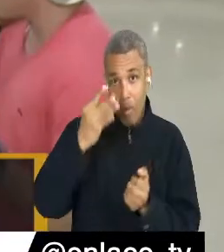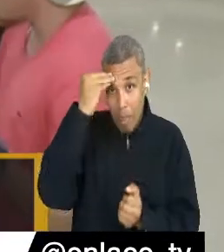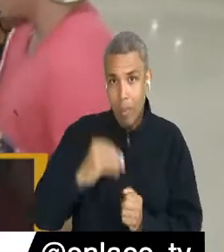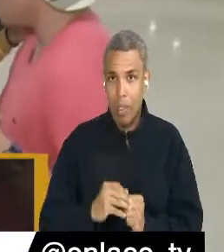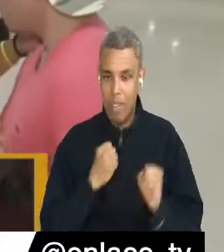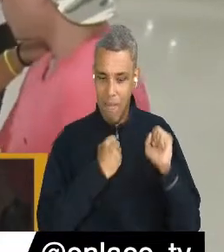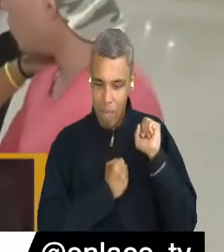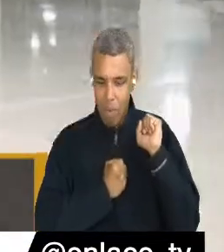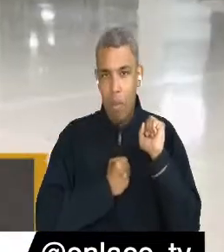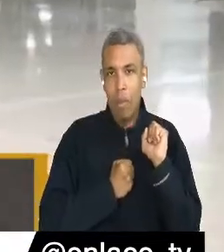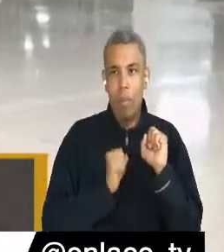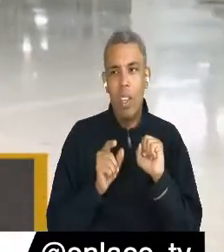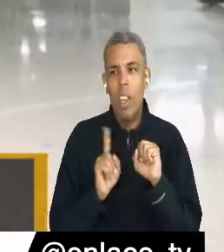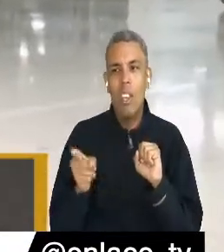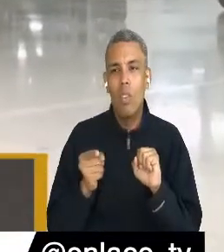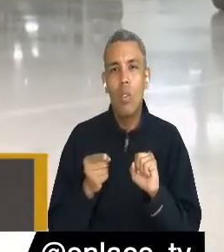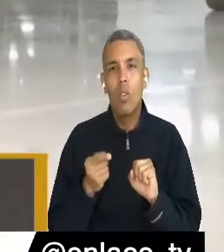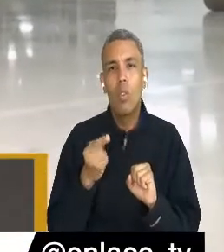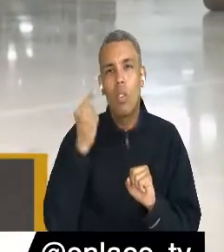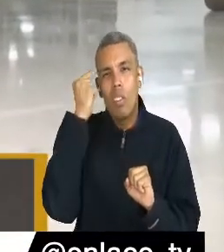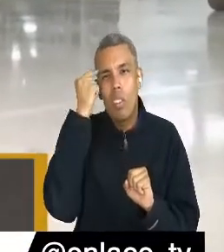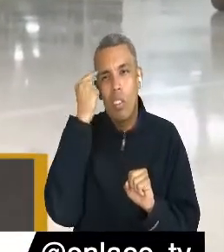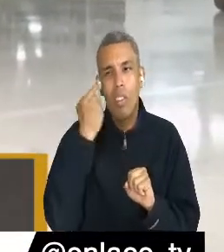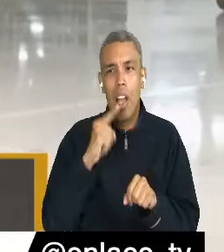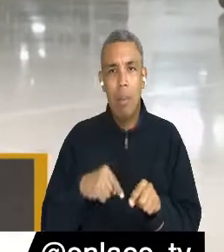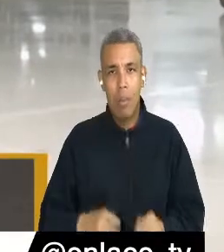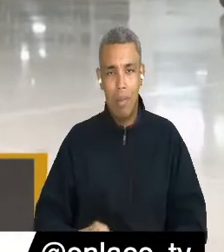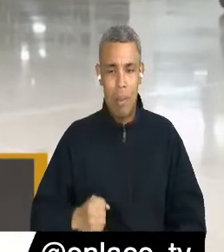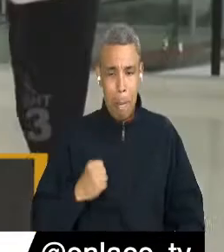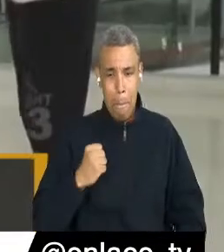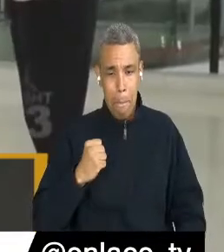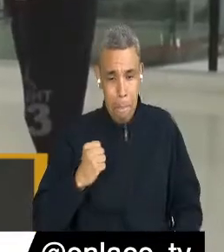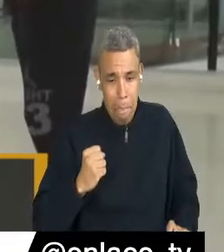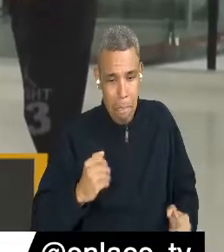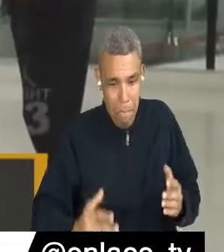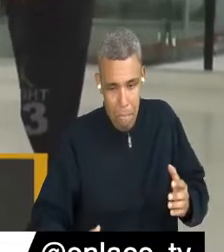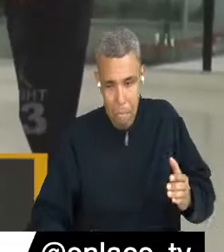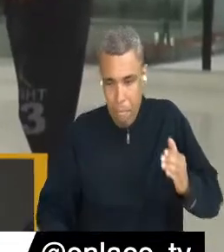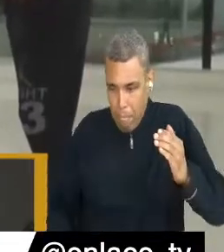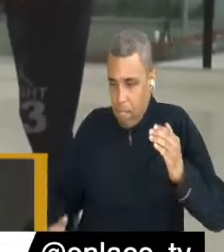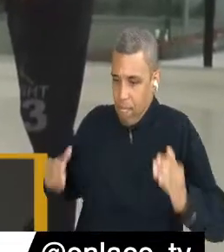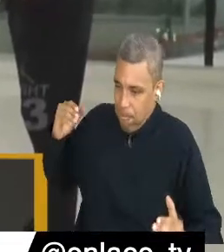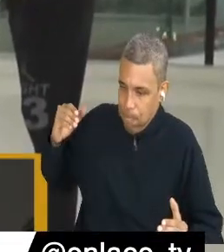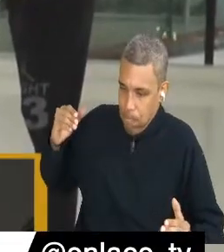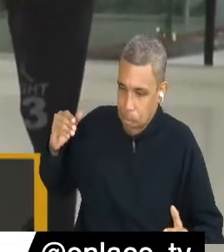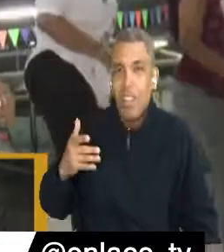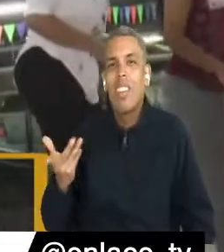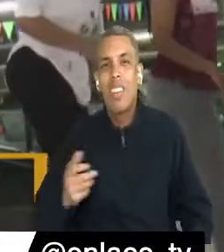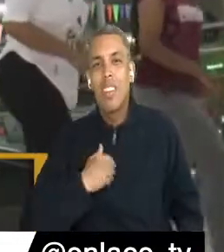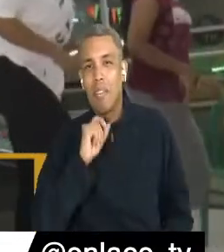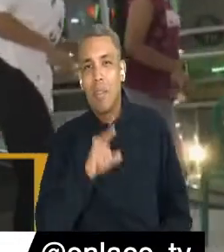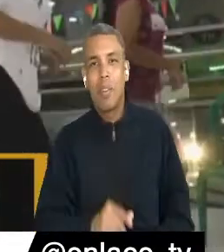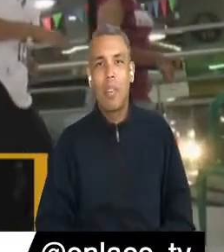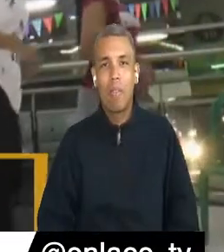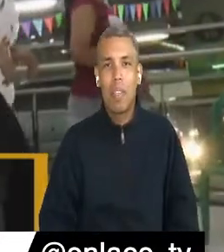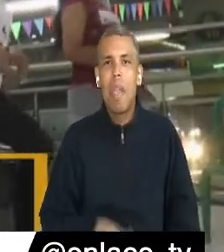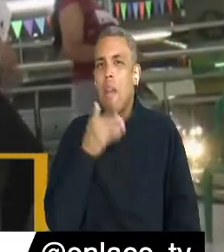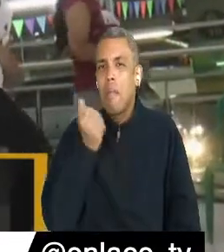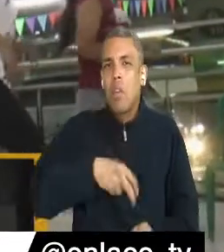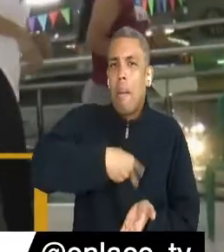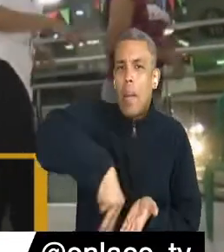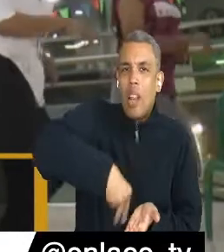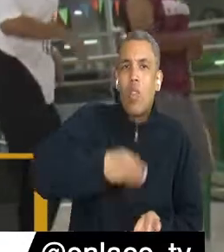también le preguntamos a la experta quiénes son los más tiesos a la hora del baile y escuchen lo que nos respondió. ¿Quiénes son mejores moviendo